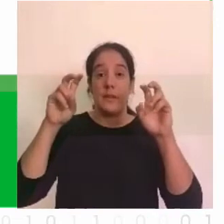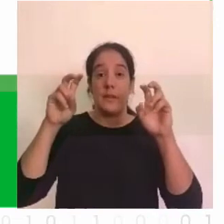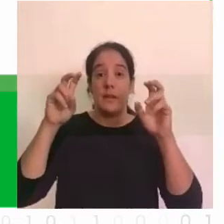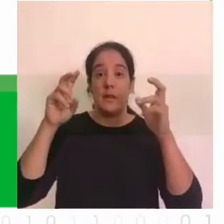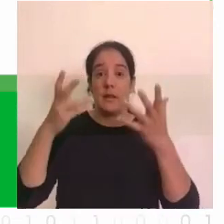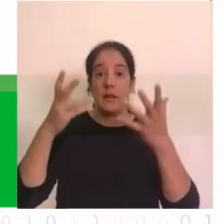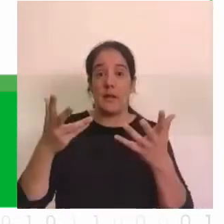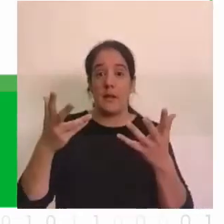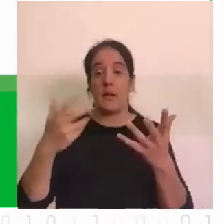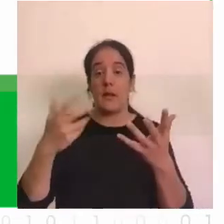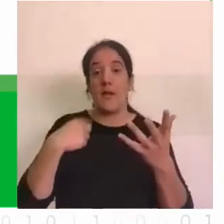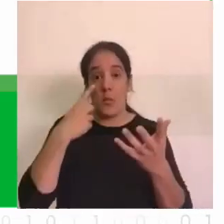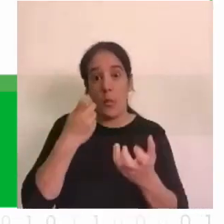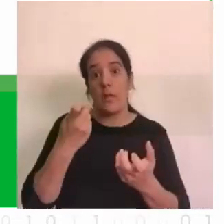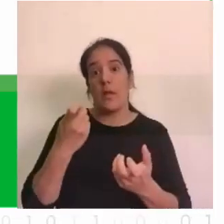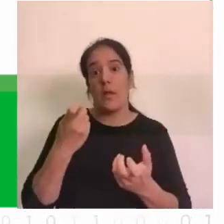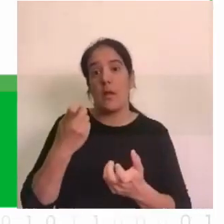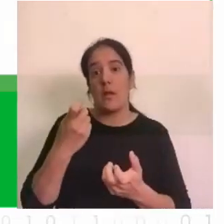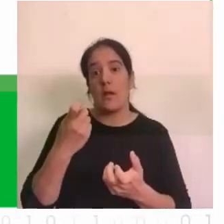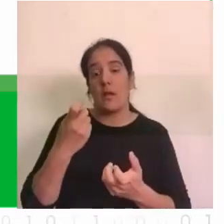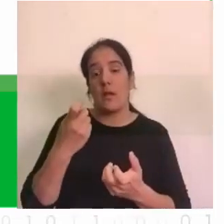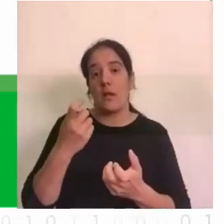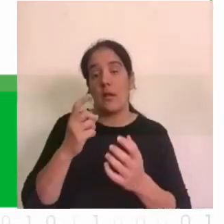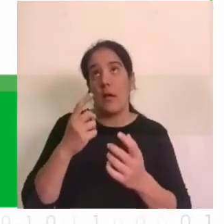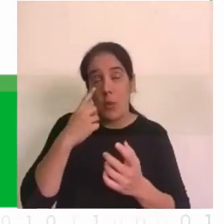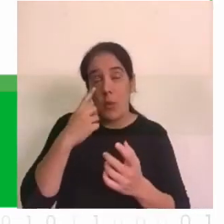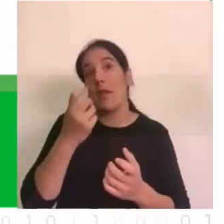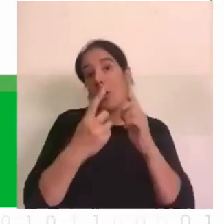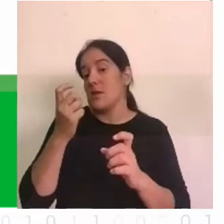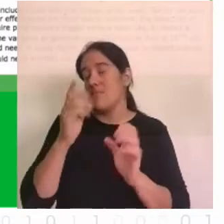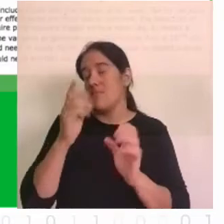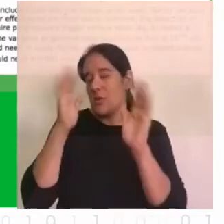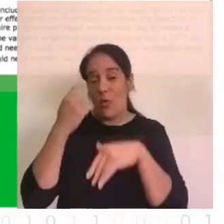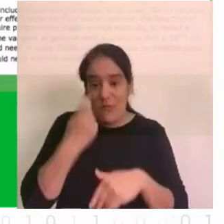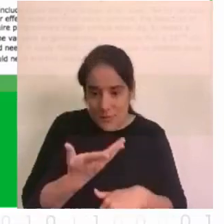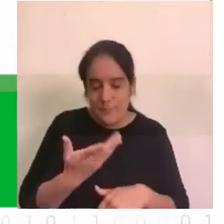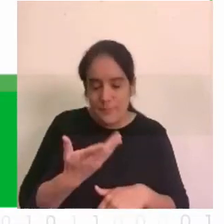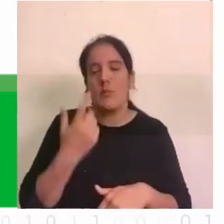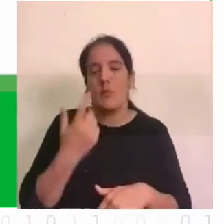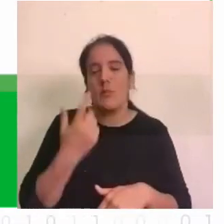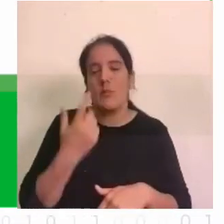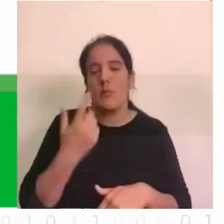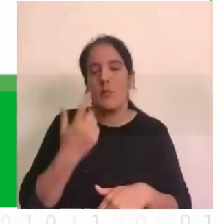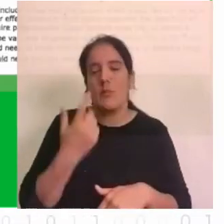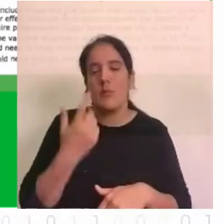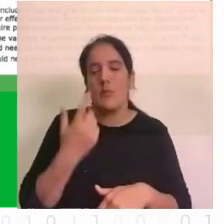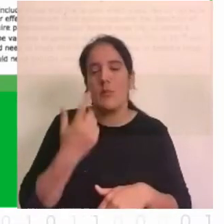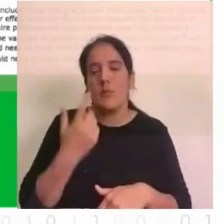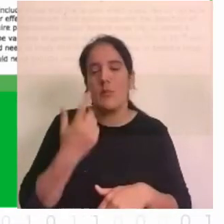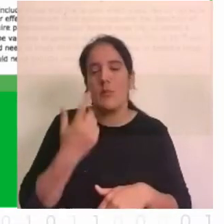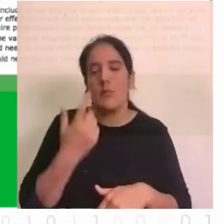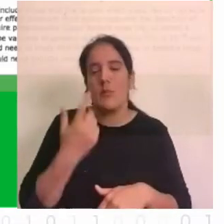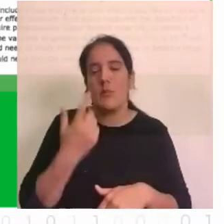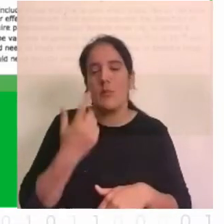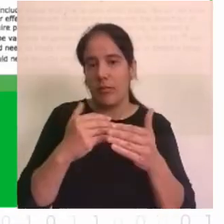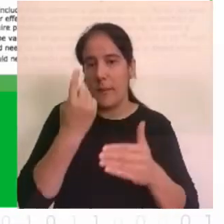que no tanto. Ese fue como la primera aproximación donde decíamos, vamos a encontrar todo. ¿Qué pasó?